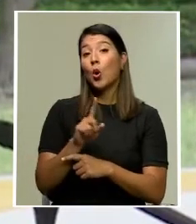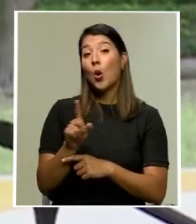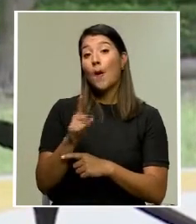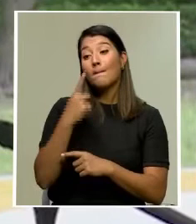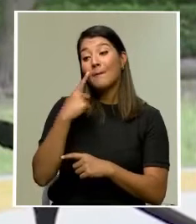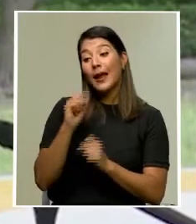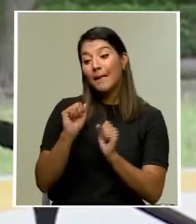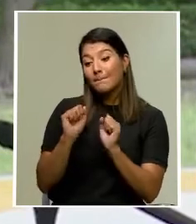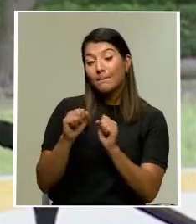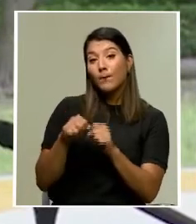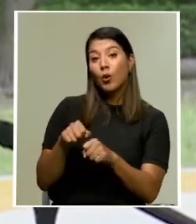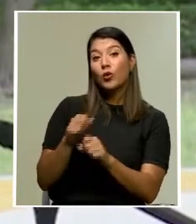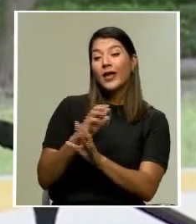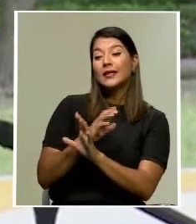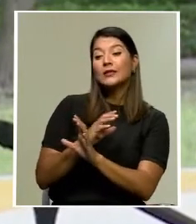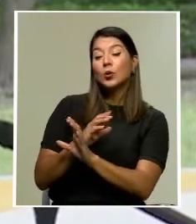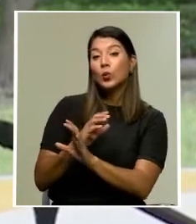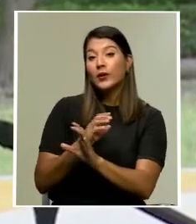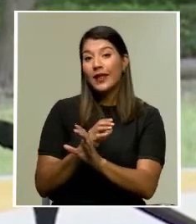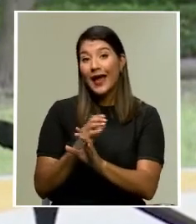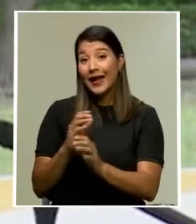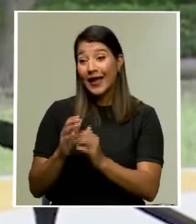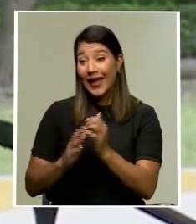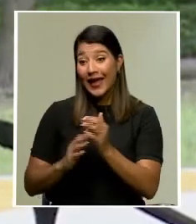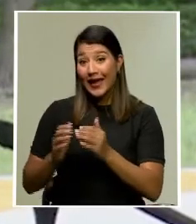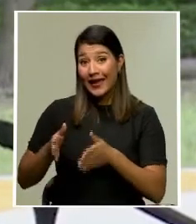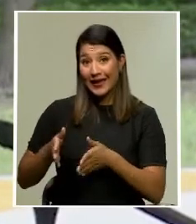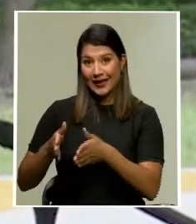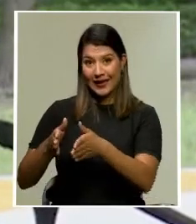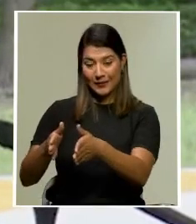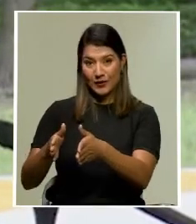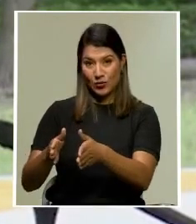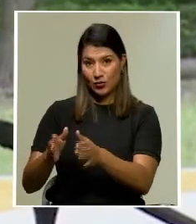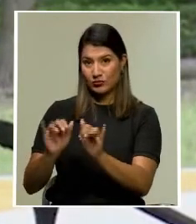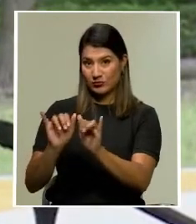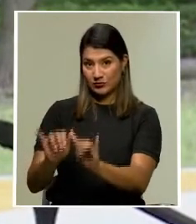por mantener el camino en el estado en que está construido.